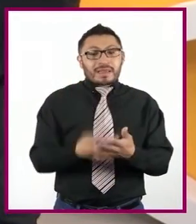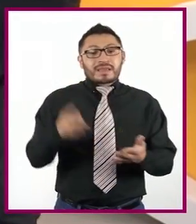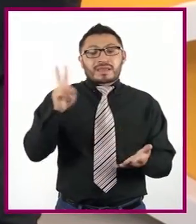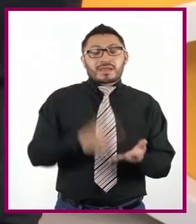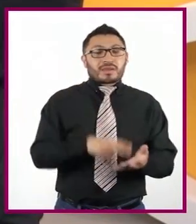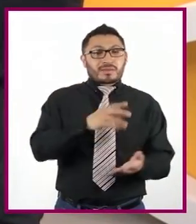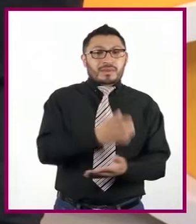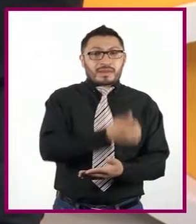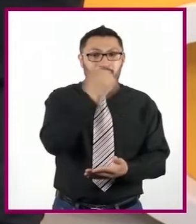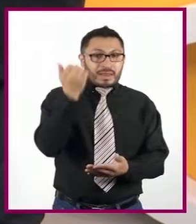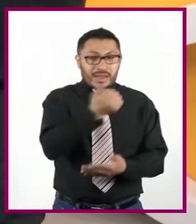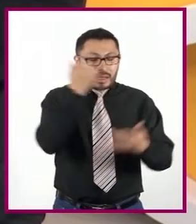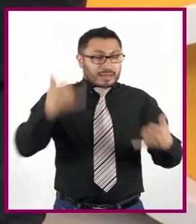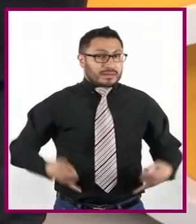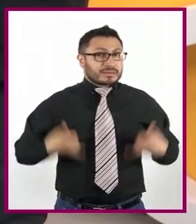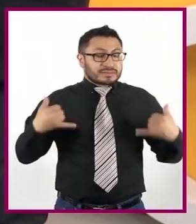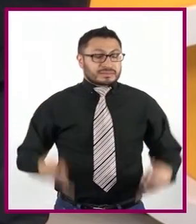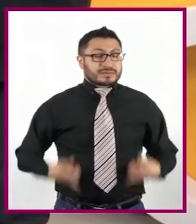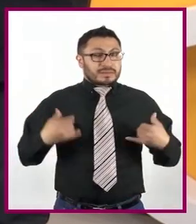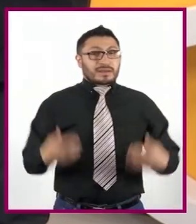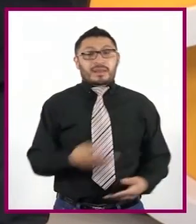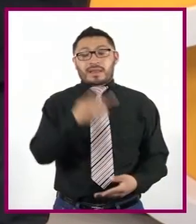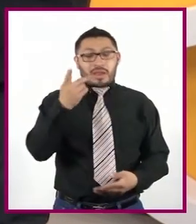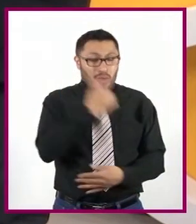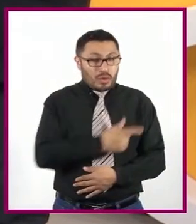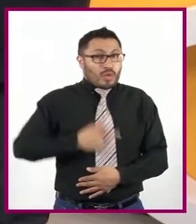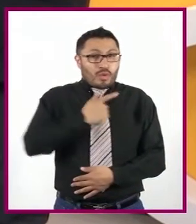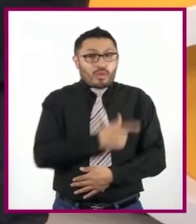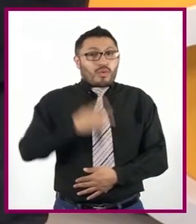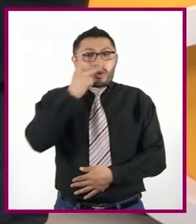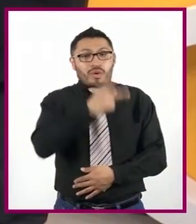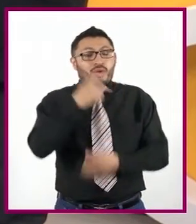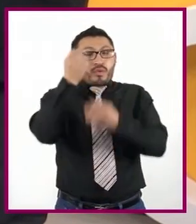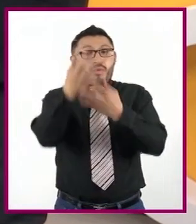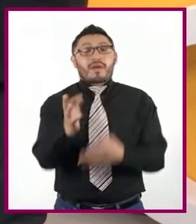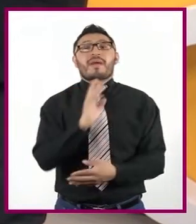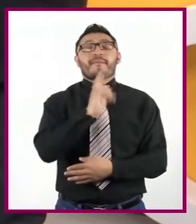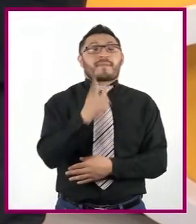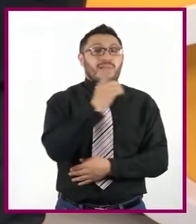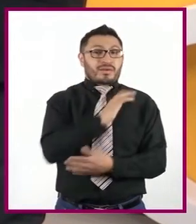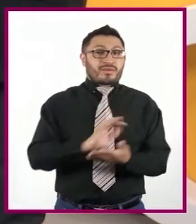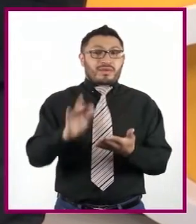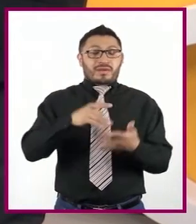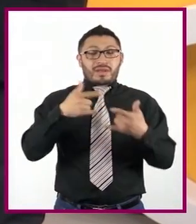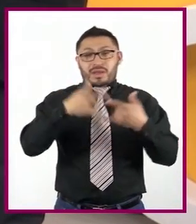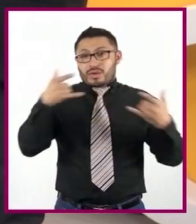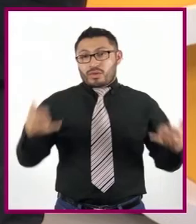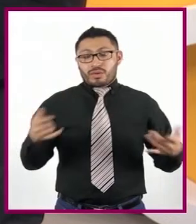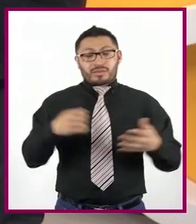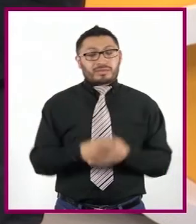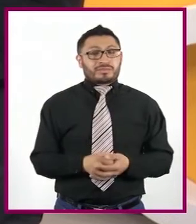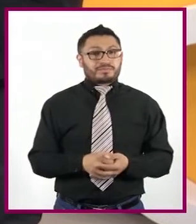las y los adolescentes a quienes les gusta la poesía prefieren leer cuentos.